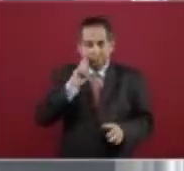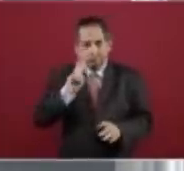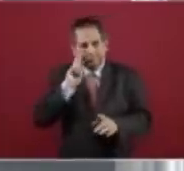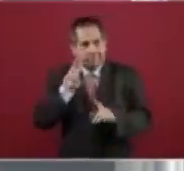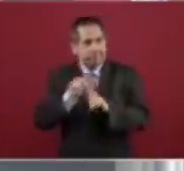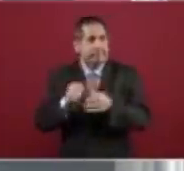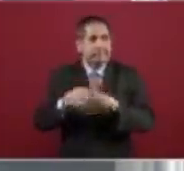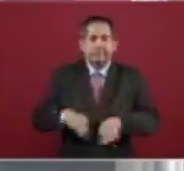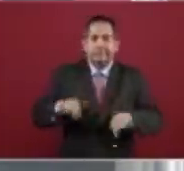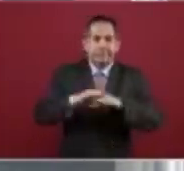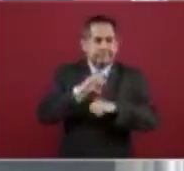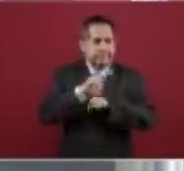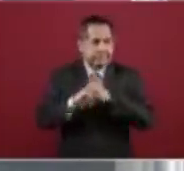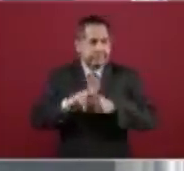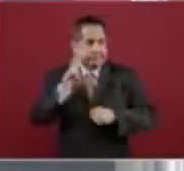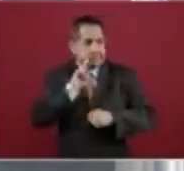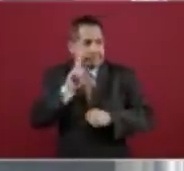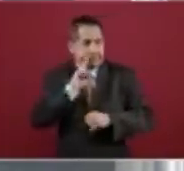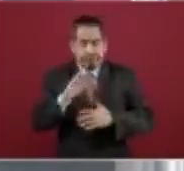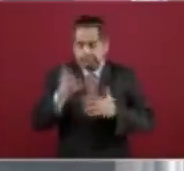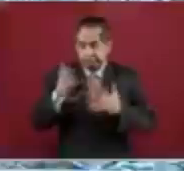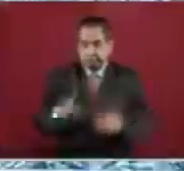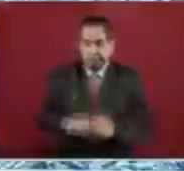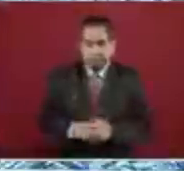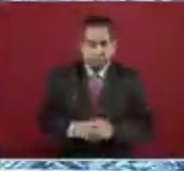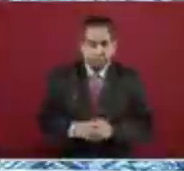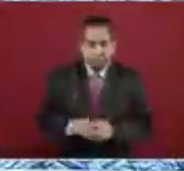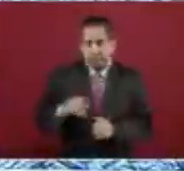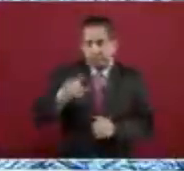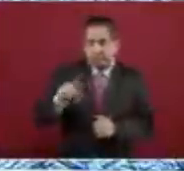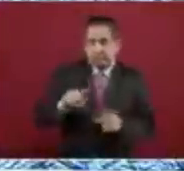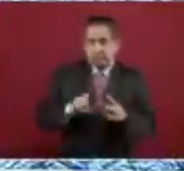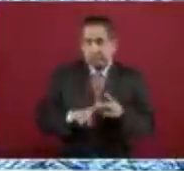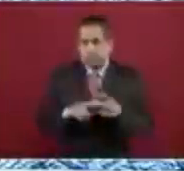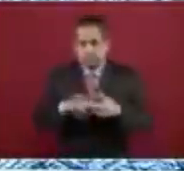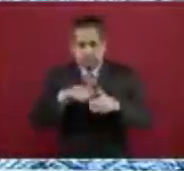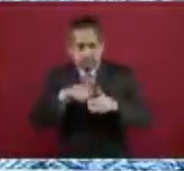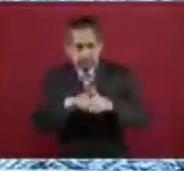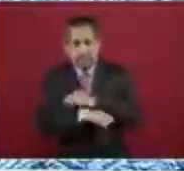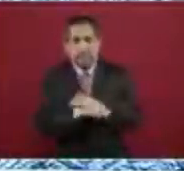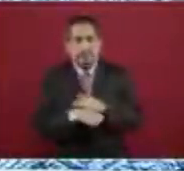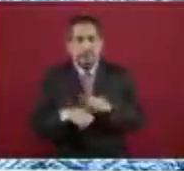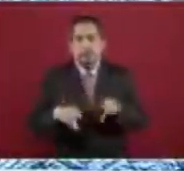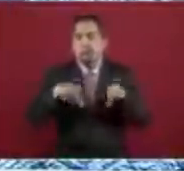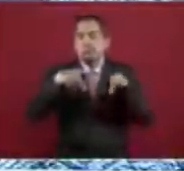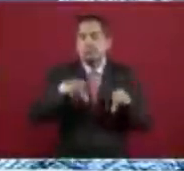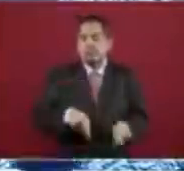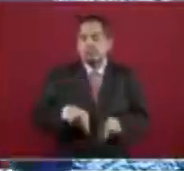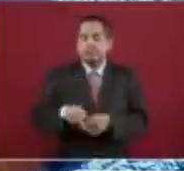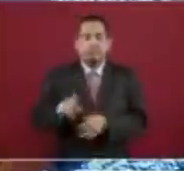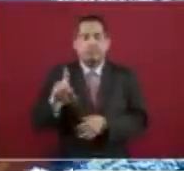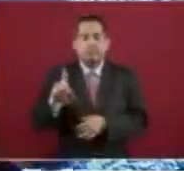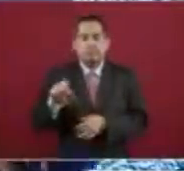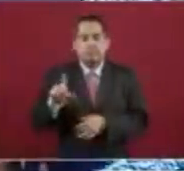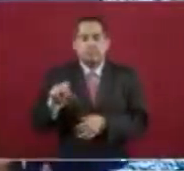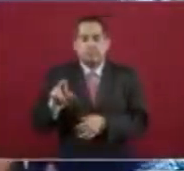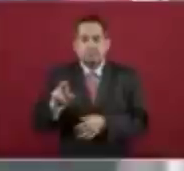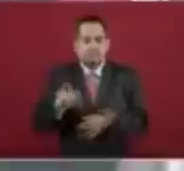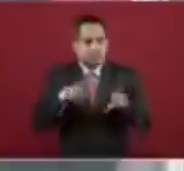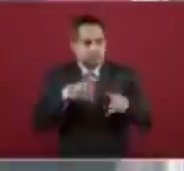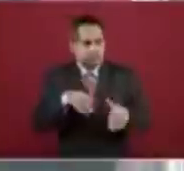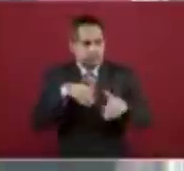más importante del país. Después de aquí entramos a la zona del Panteón de Dolores, que es el primer panteón